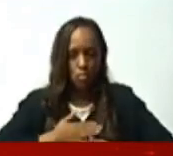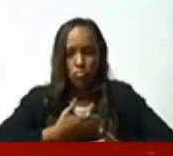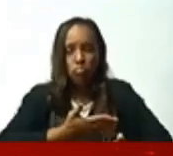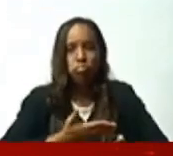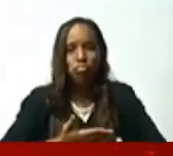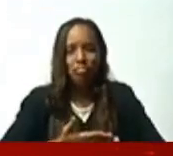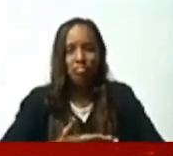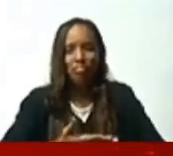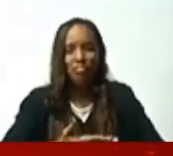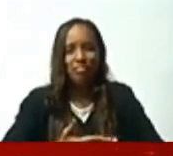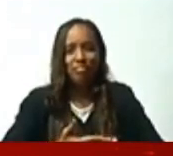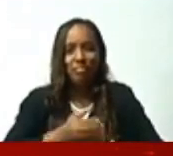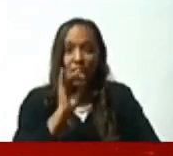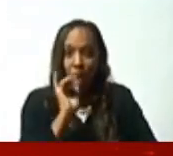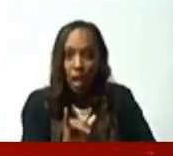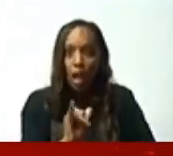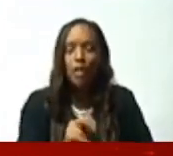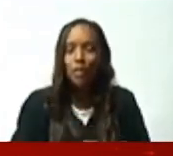yo pudiera decir,